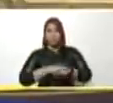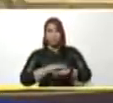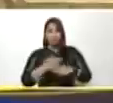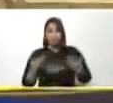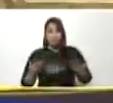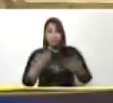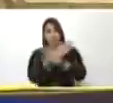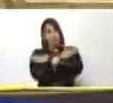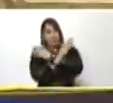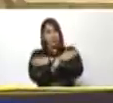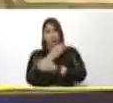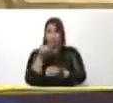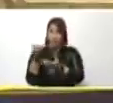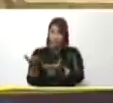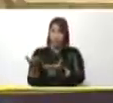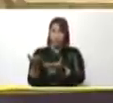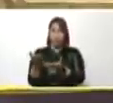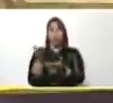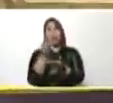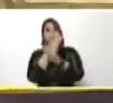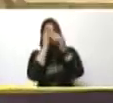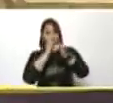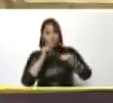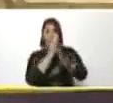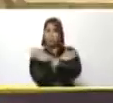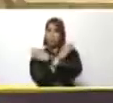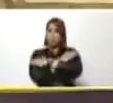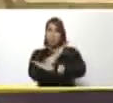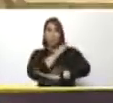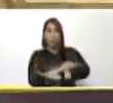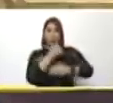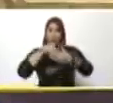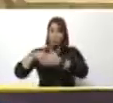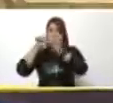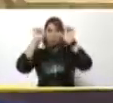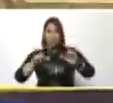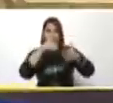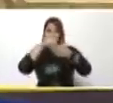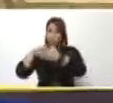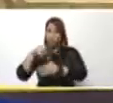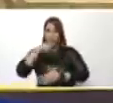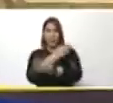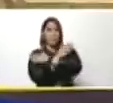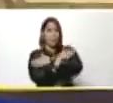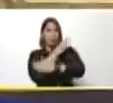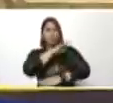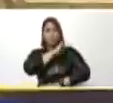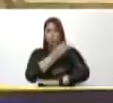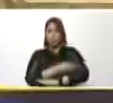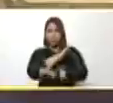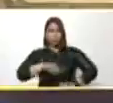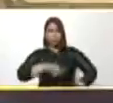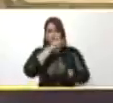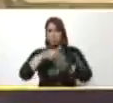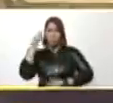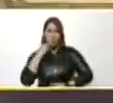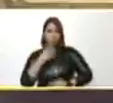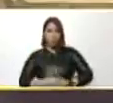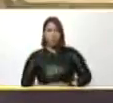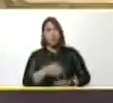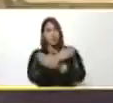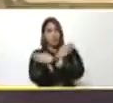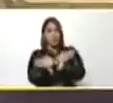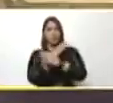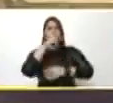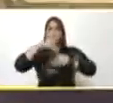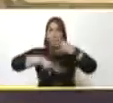felicitándolo a él, felicita al poder electoral, felicita al sistema electoral, felicita a la Fuerza Armada Nacional Bolivariana, felicita